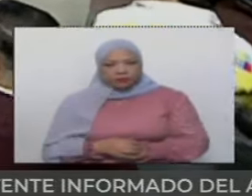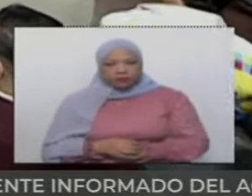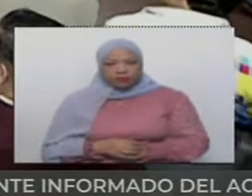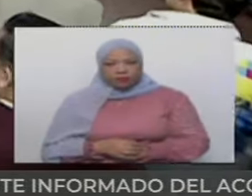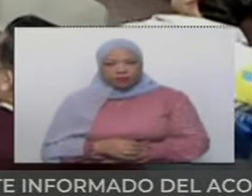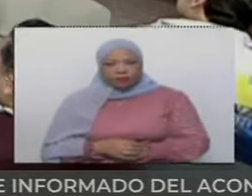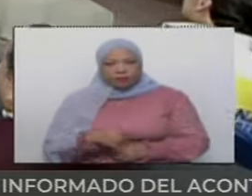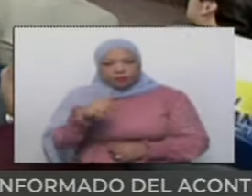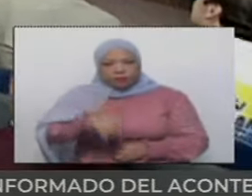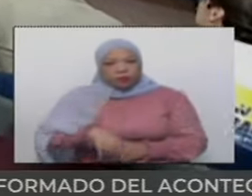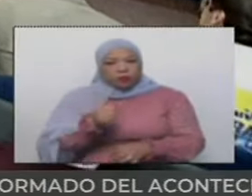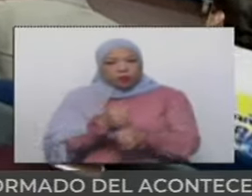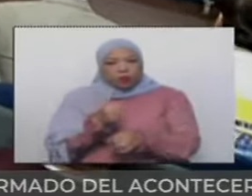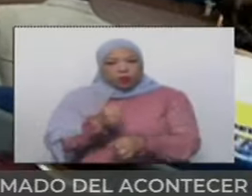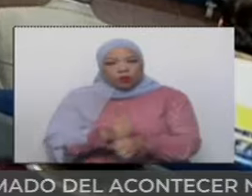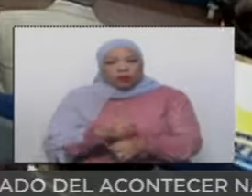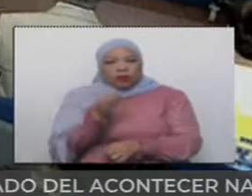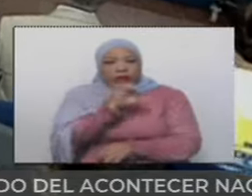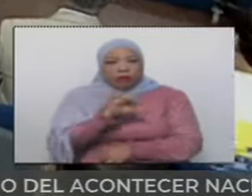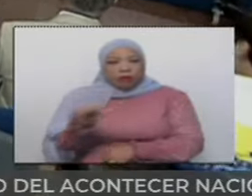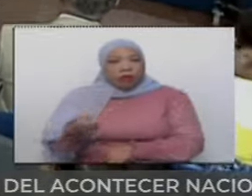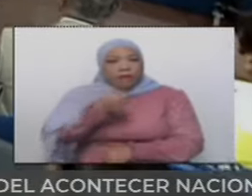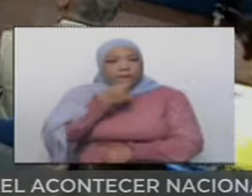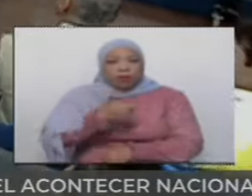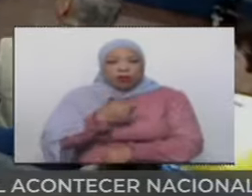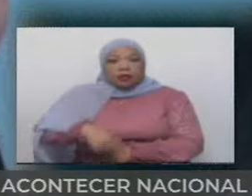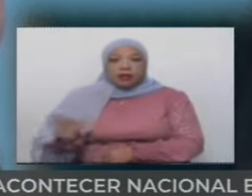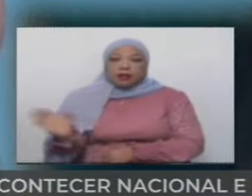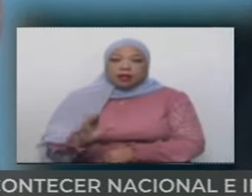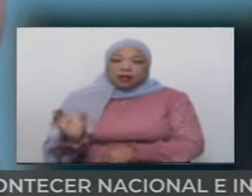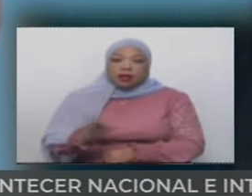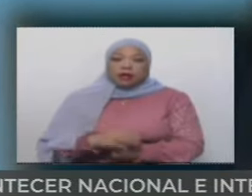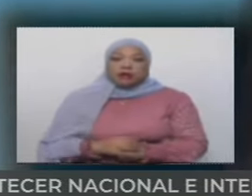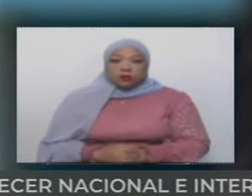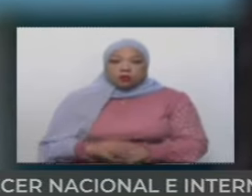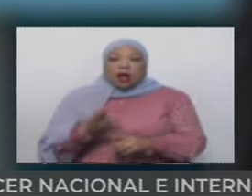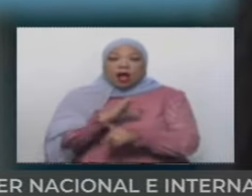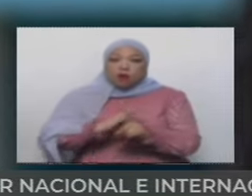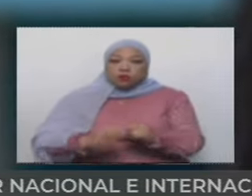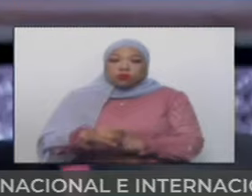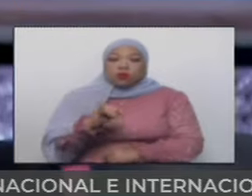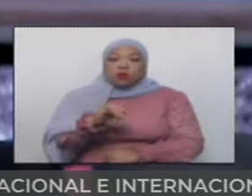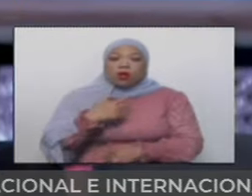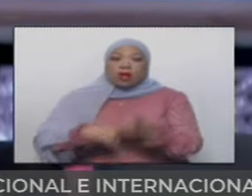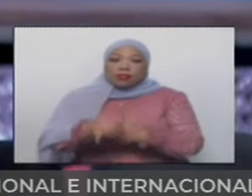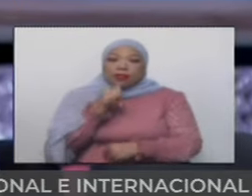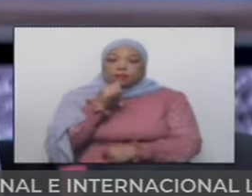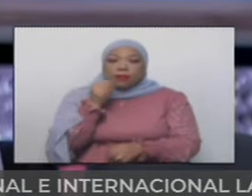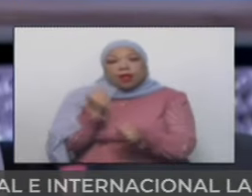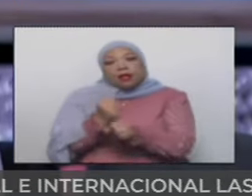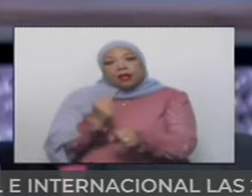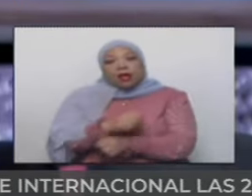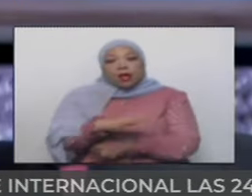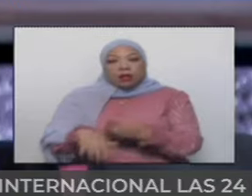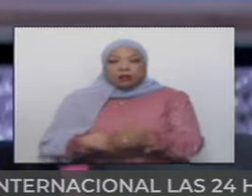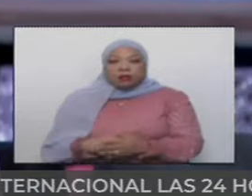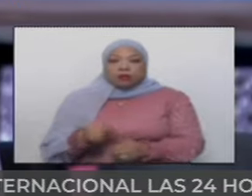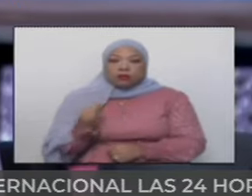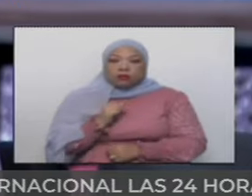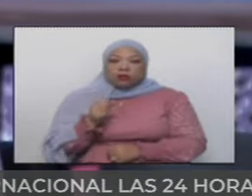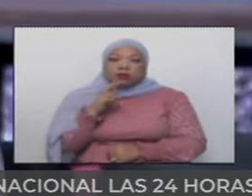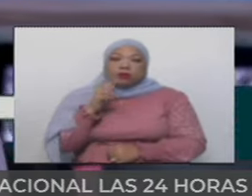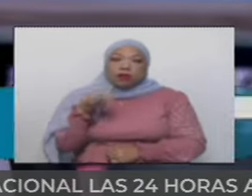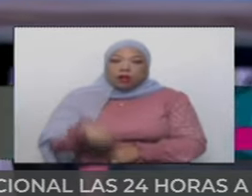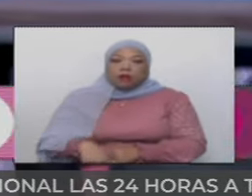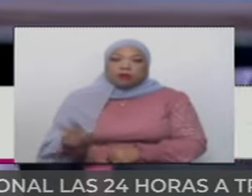esto ha sido una semana maravillosa en Caracas. La cultura estaba de fiesta por todos lados. Y